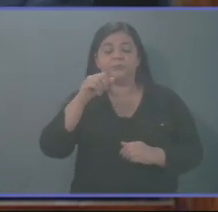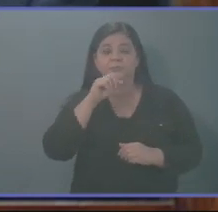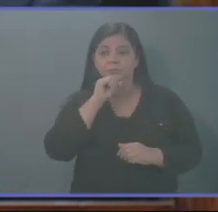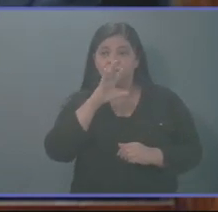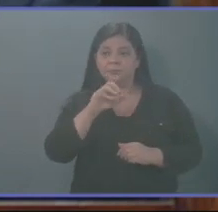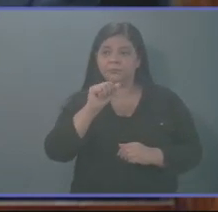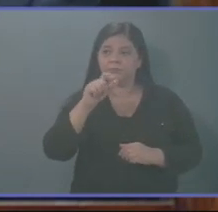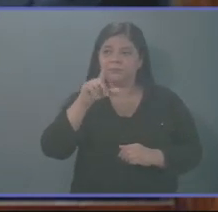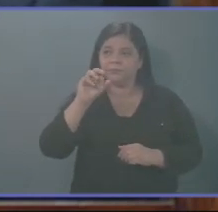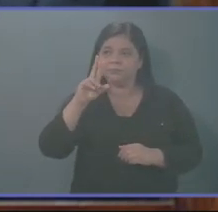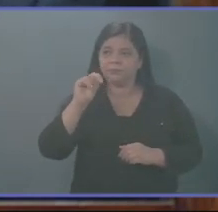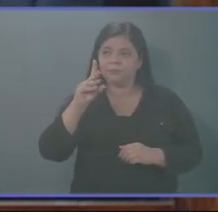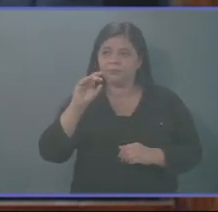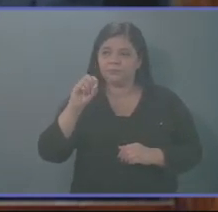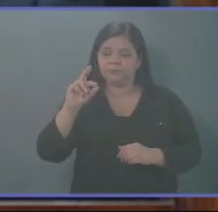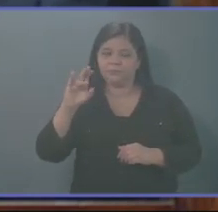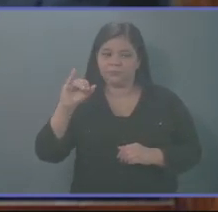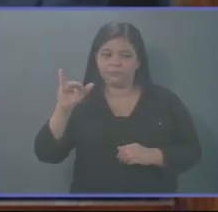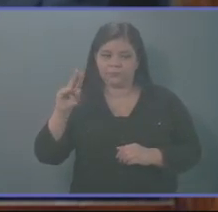Recinos.